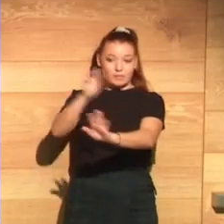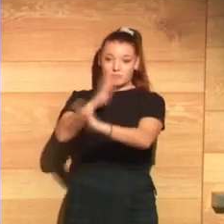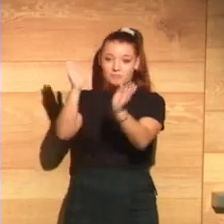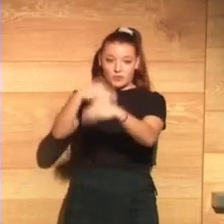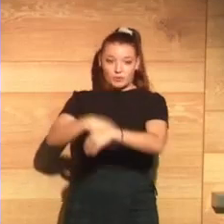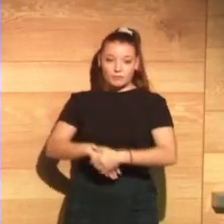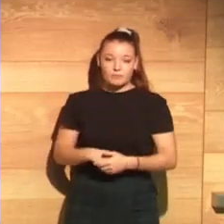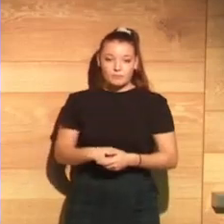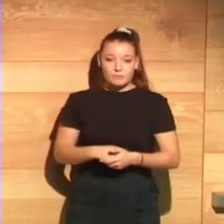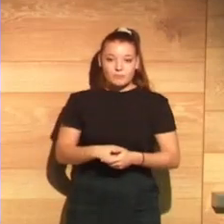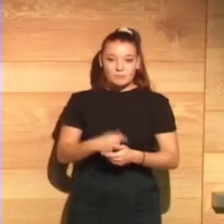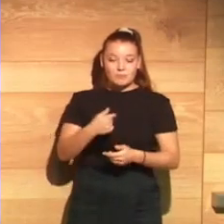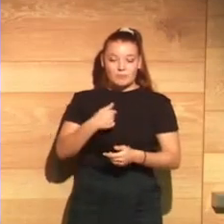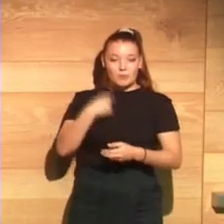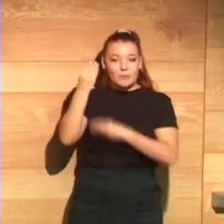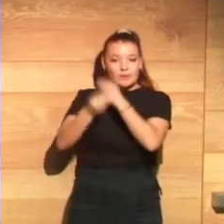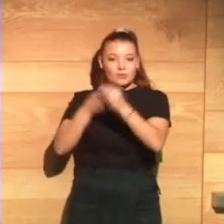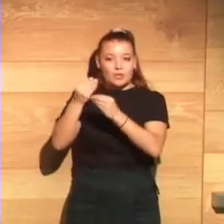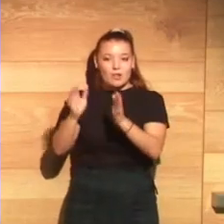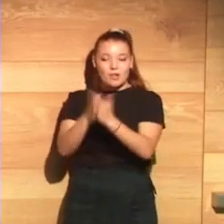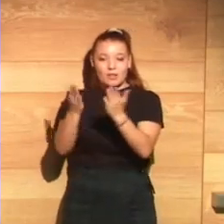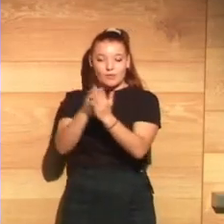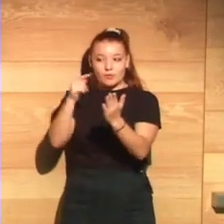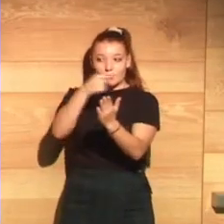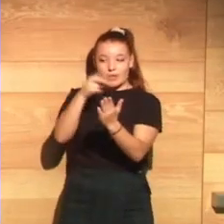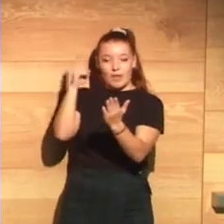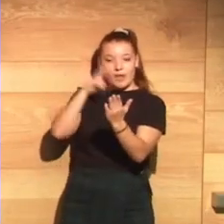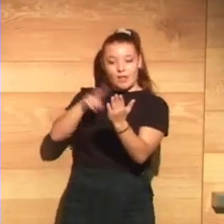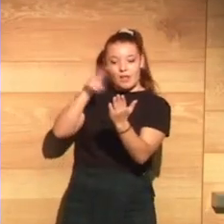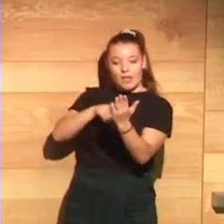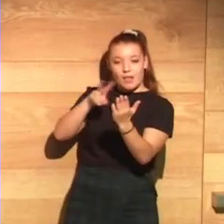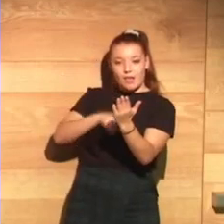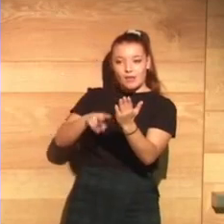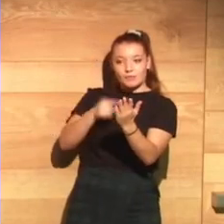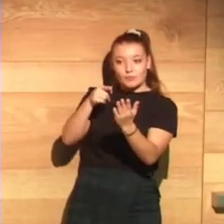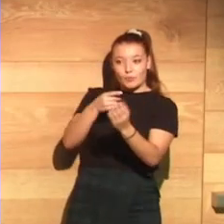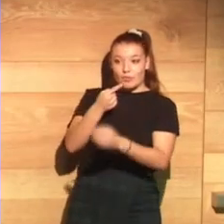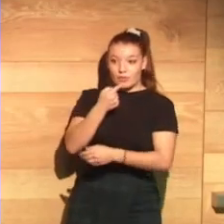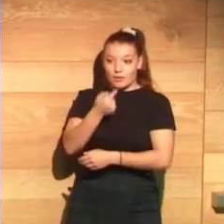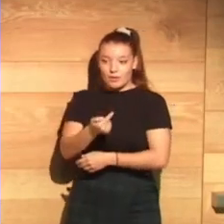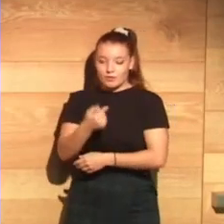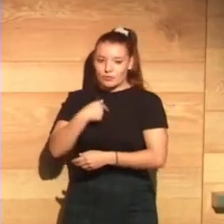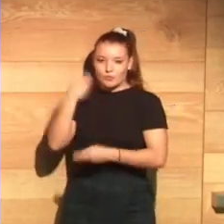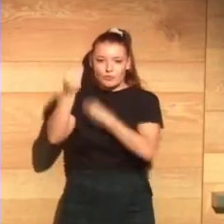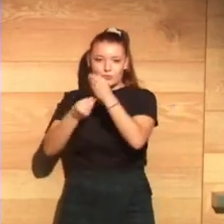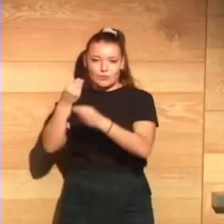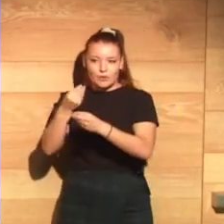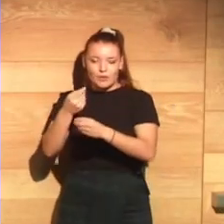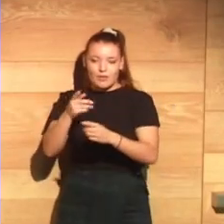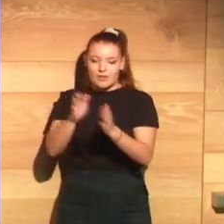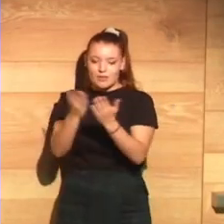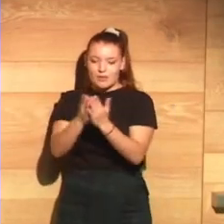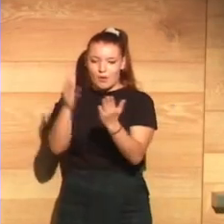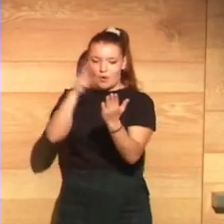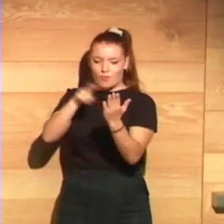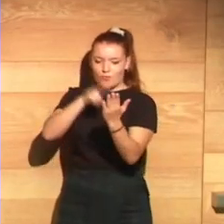cuando nombras todos los libros que leía, que es que le gustaba el Ulises de Joyce, que para mí es uno de los libros más